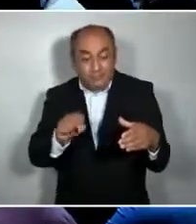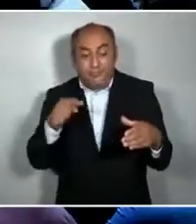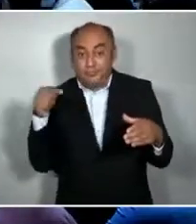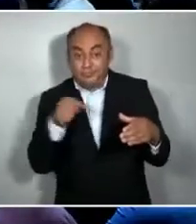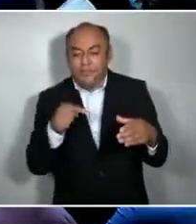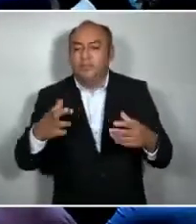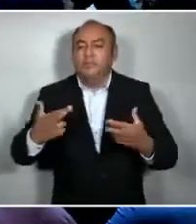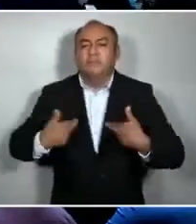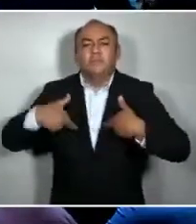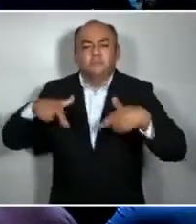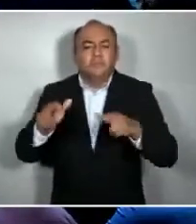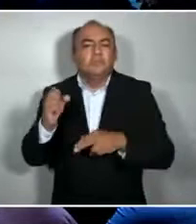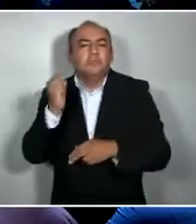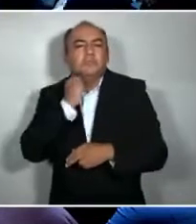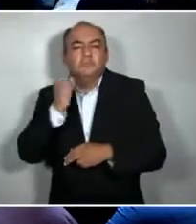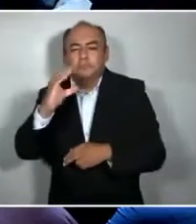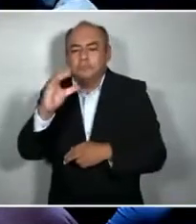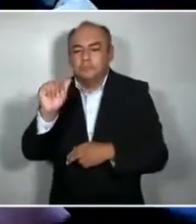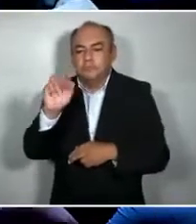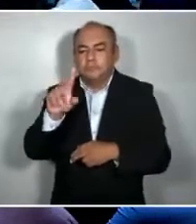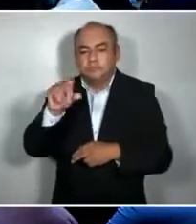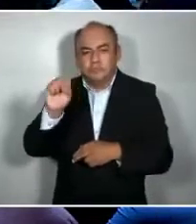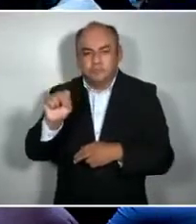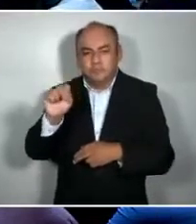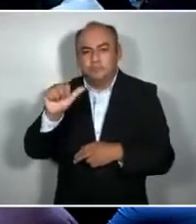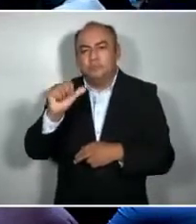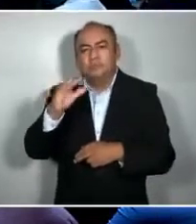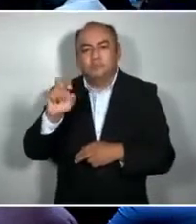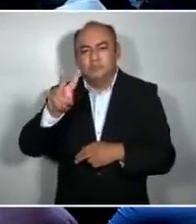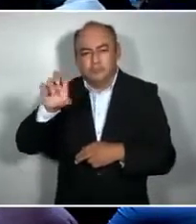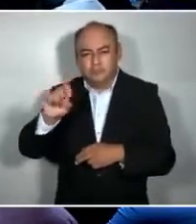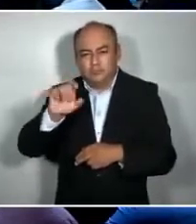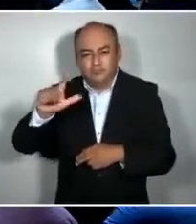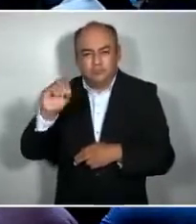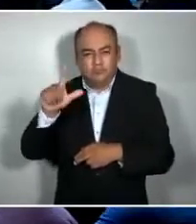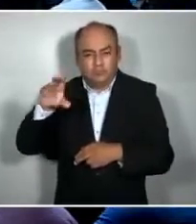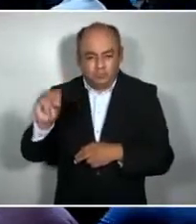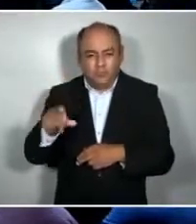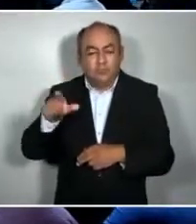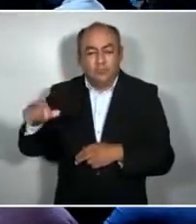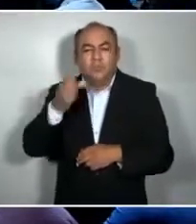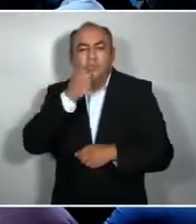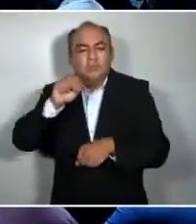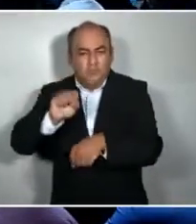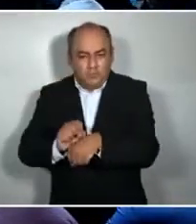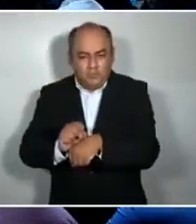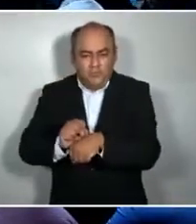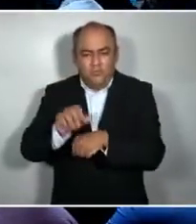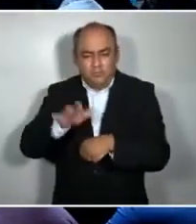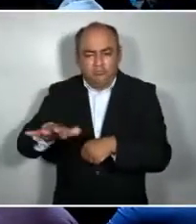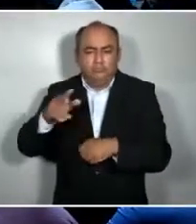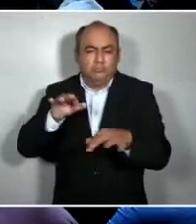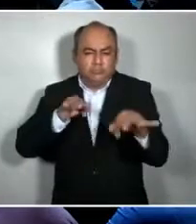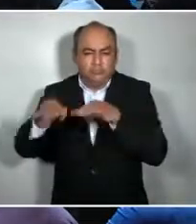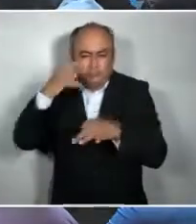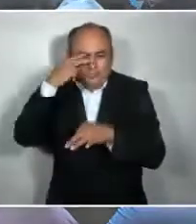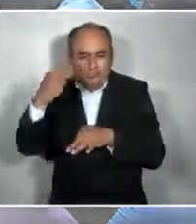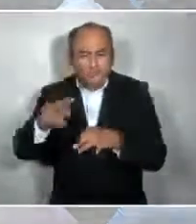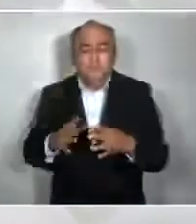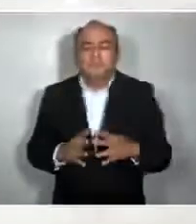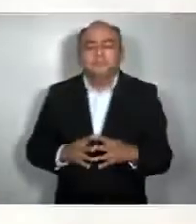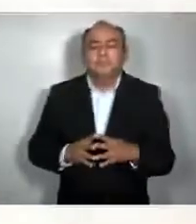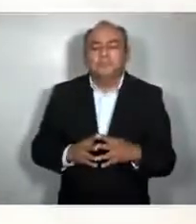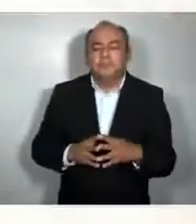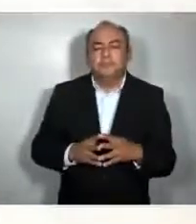representación del senador Carlos Acebes del Olmo, secretario general de la Confederación de Trabajadores de México.